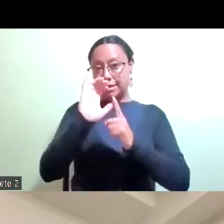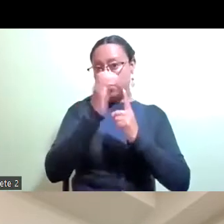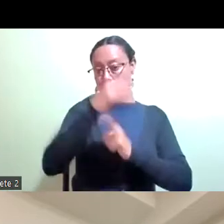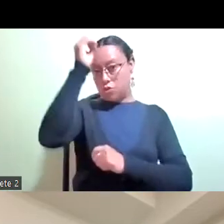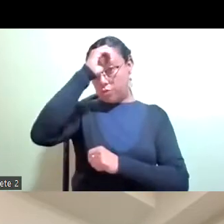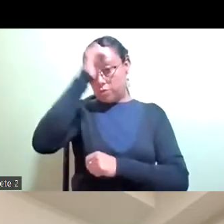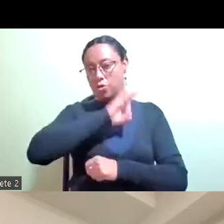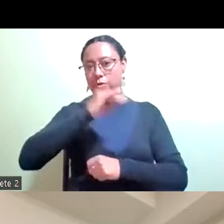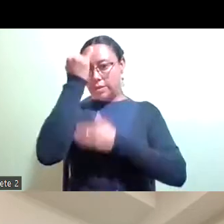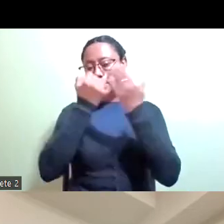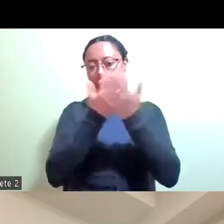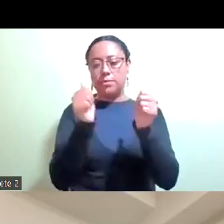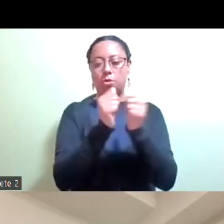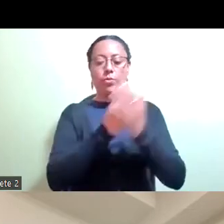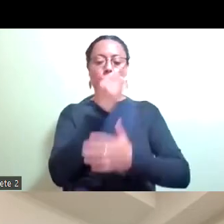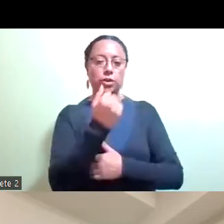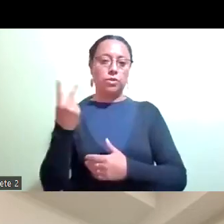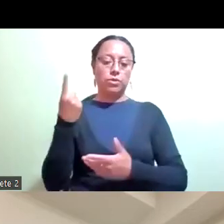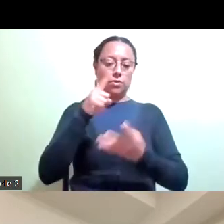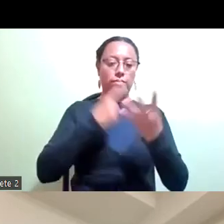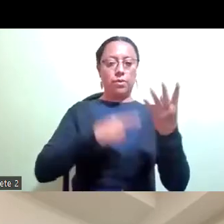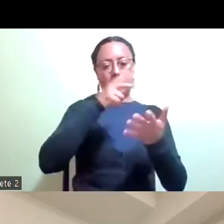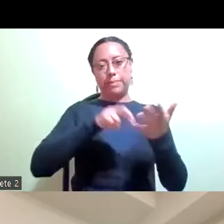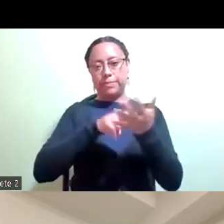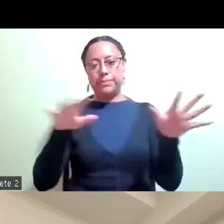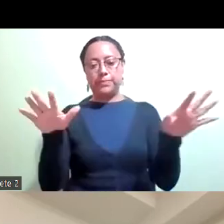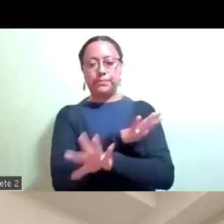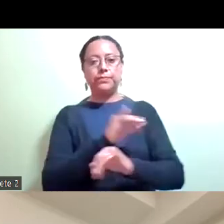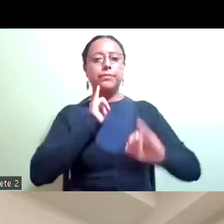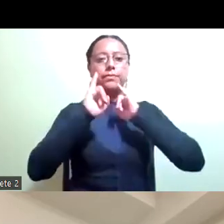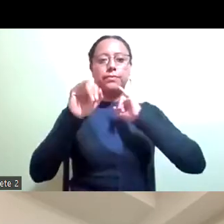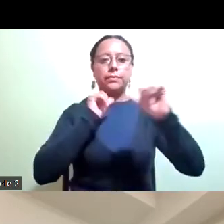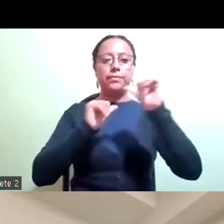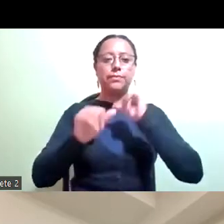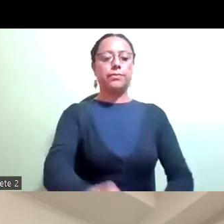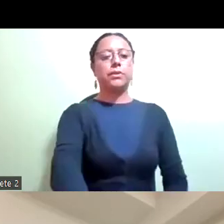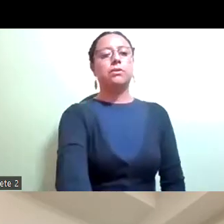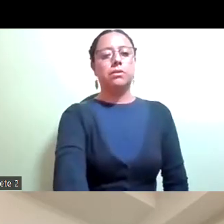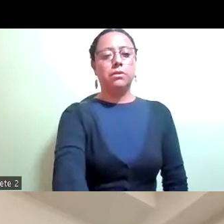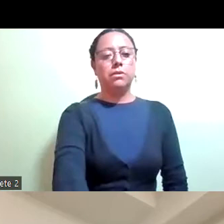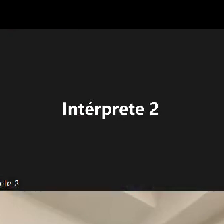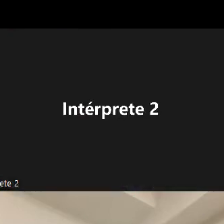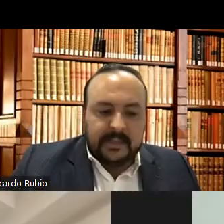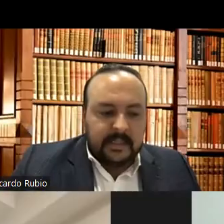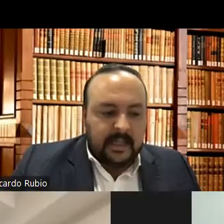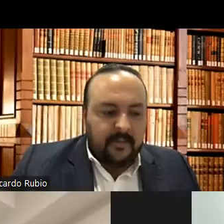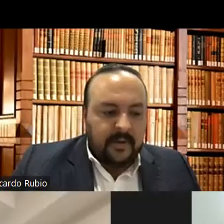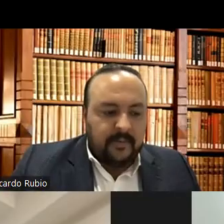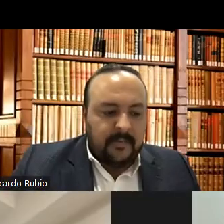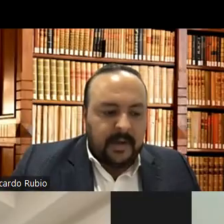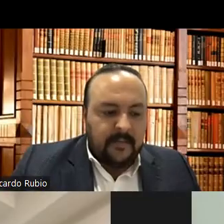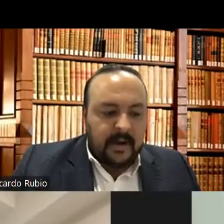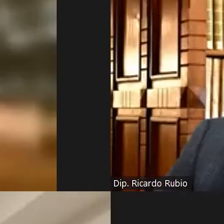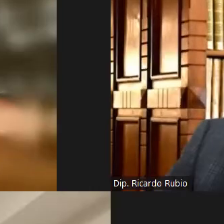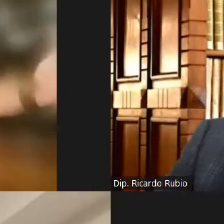iniciativa con proyecto de decreto porque se reforman diversas disposiciones de la Ley de los Derechos de las Personas Jóvenes de la Ciudad de México en materia de salud, presentada por la